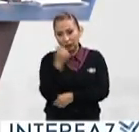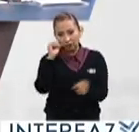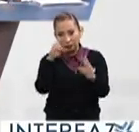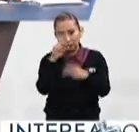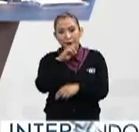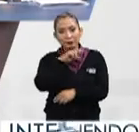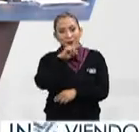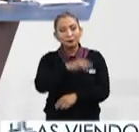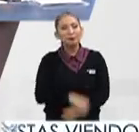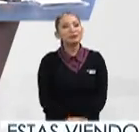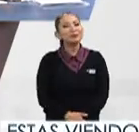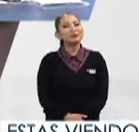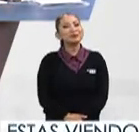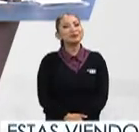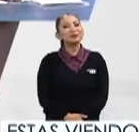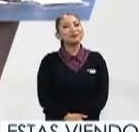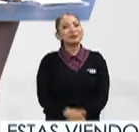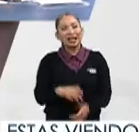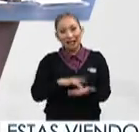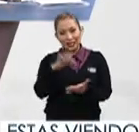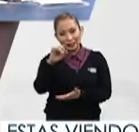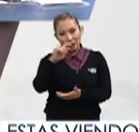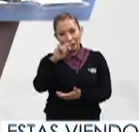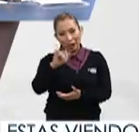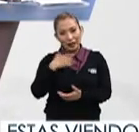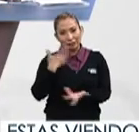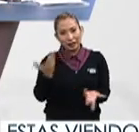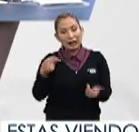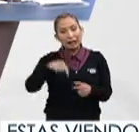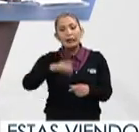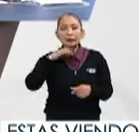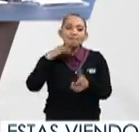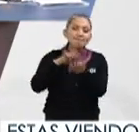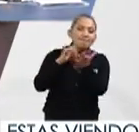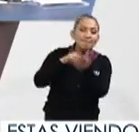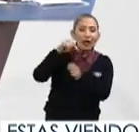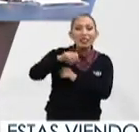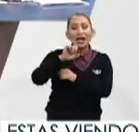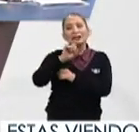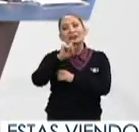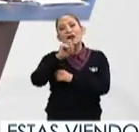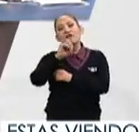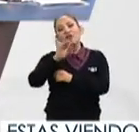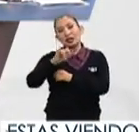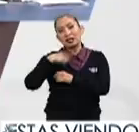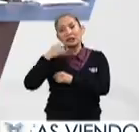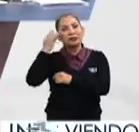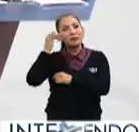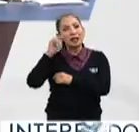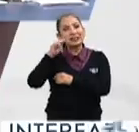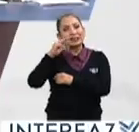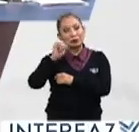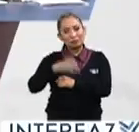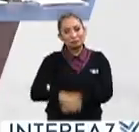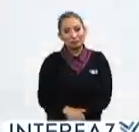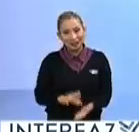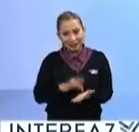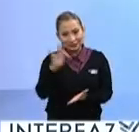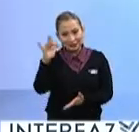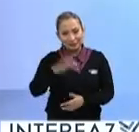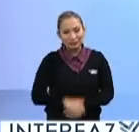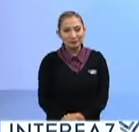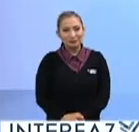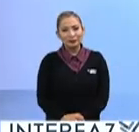pronto. Sí, gracias, Omar. Estaré aquí reportando desde Stanford y desde San Francisco. Gracias, Ana